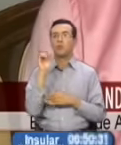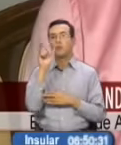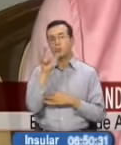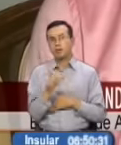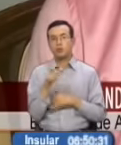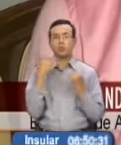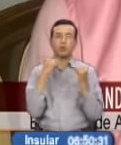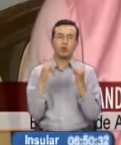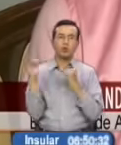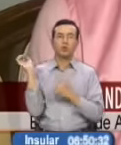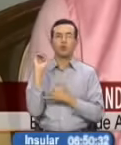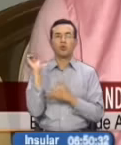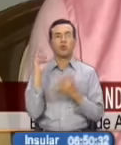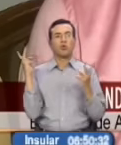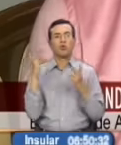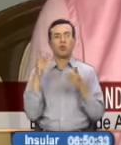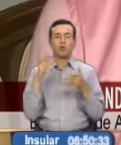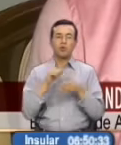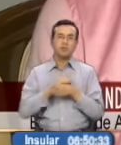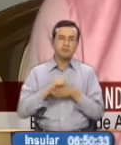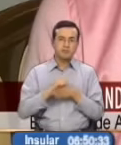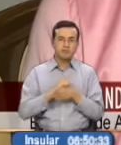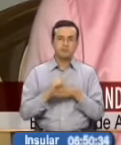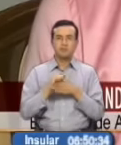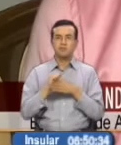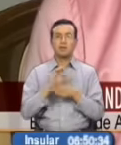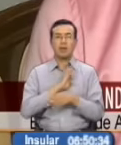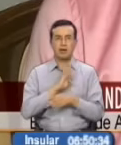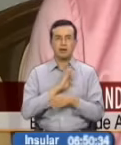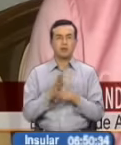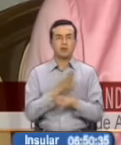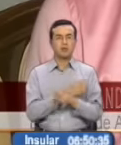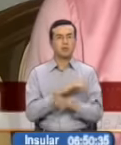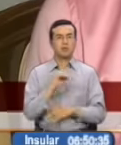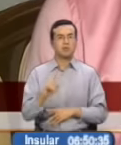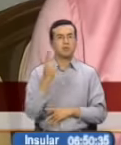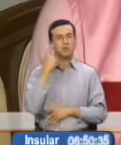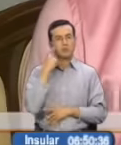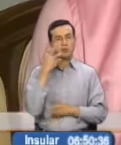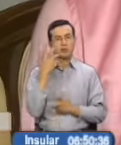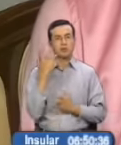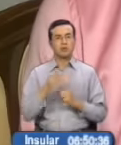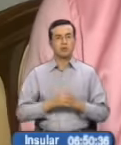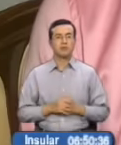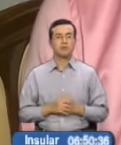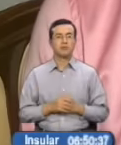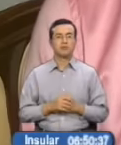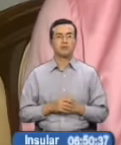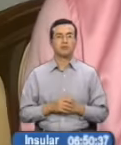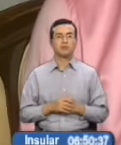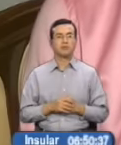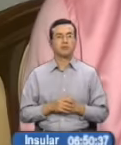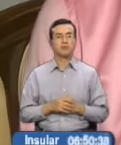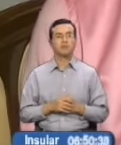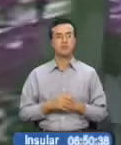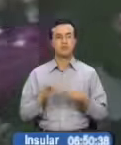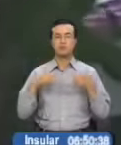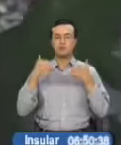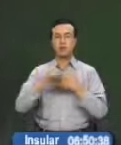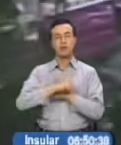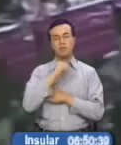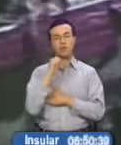como jugador que fui, como entrenador que fui, lo único que deseo es que se quede